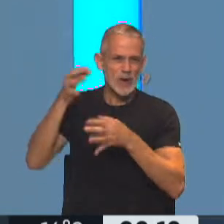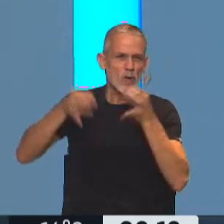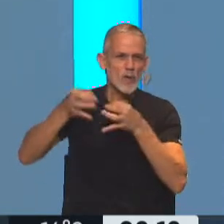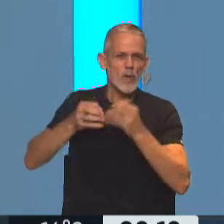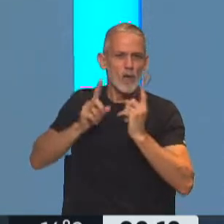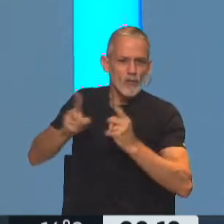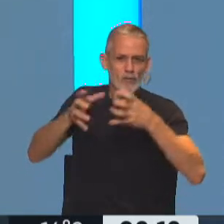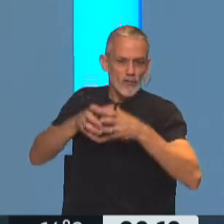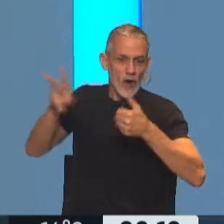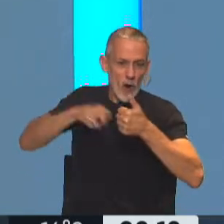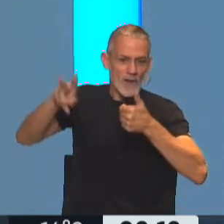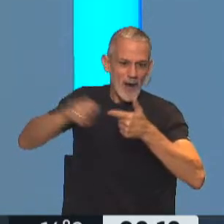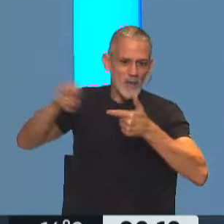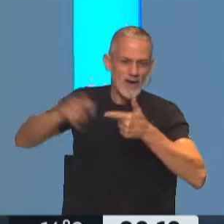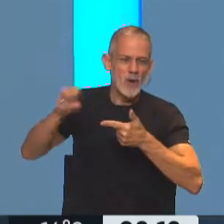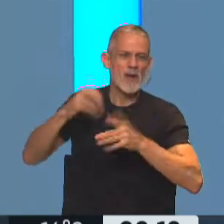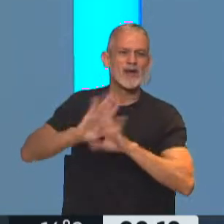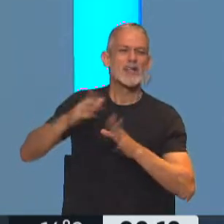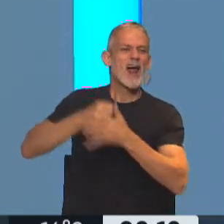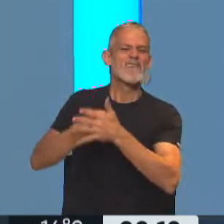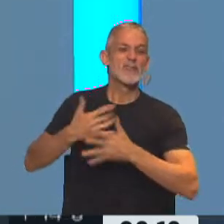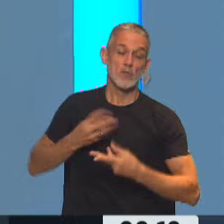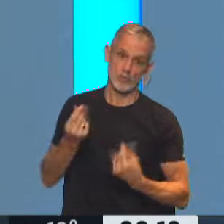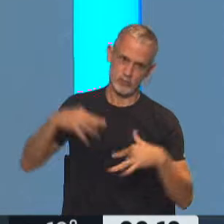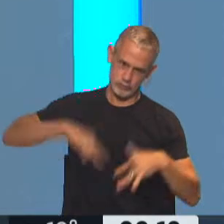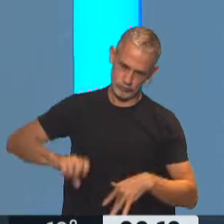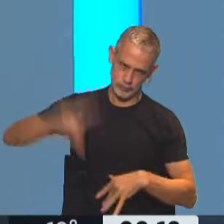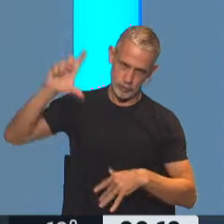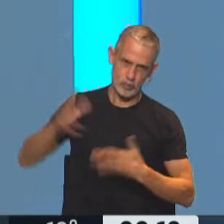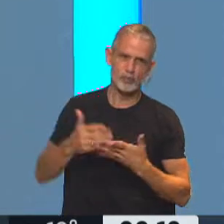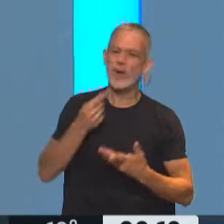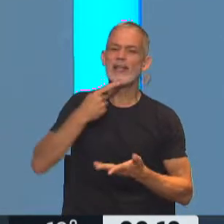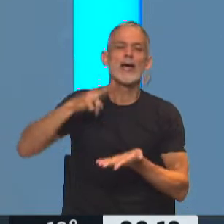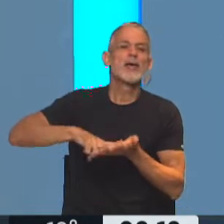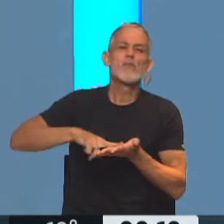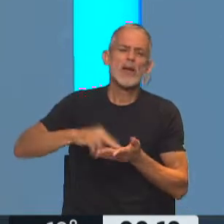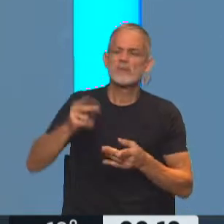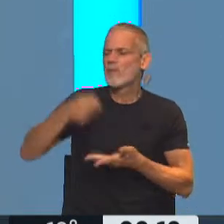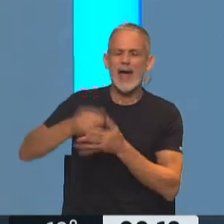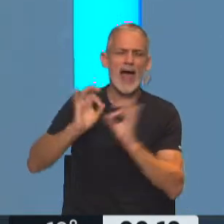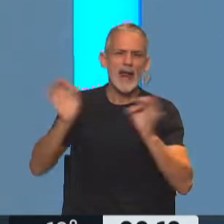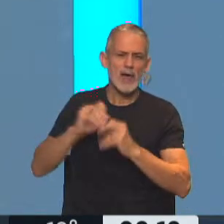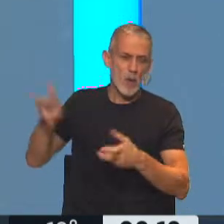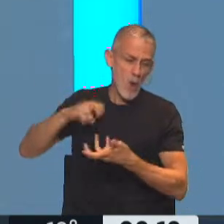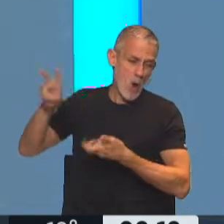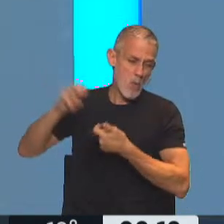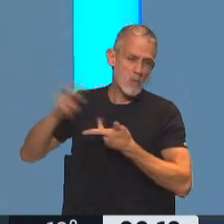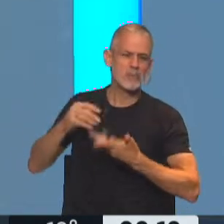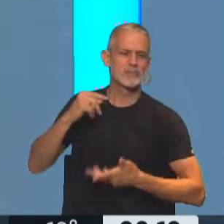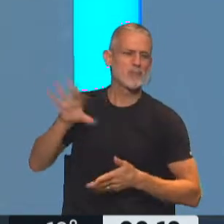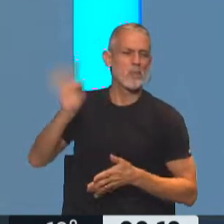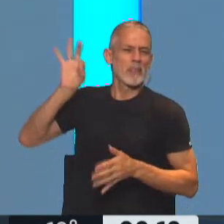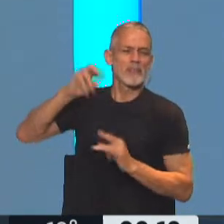perpetuarse y en cobrar cada fin de mes sus suculentos salarios exentos de ganancia. Entonces hay una cuestión de